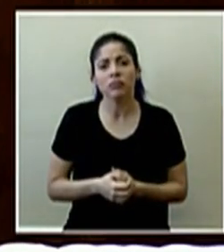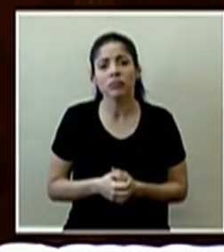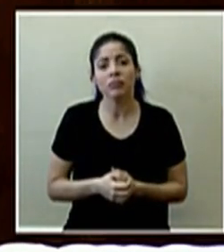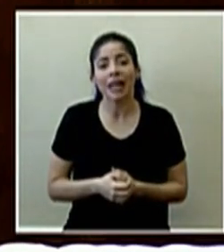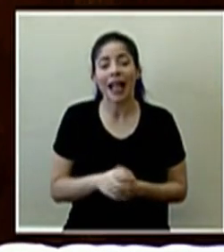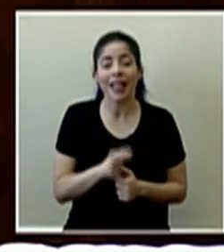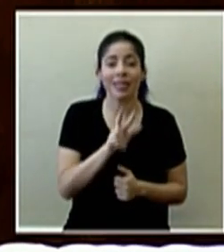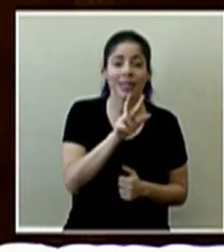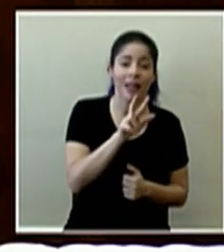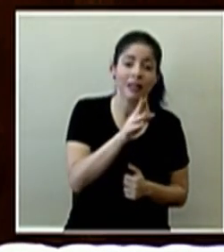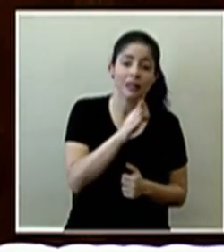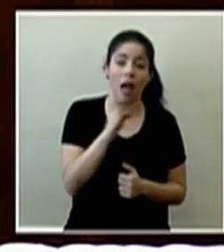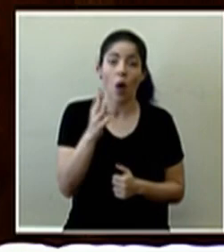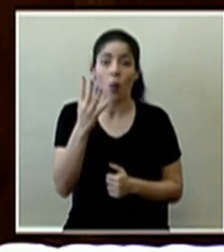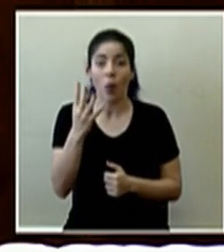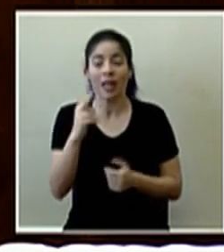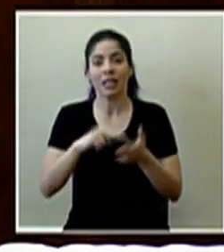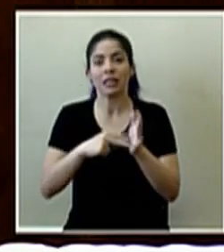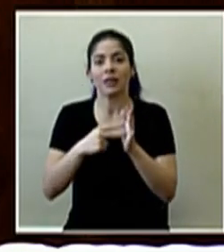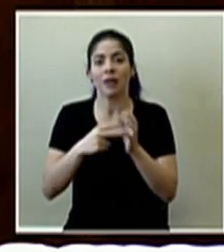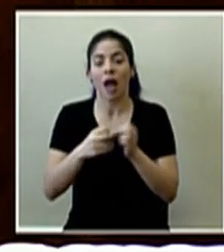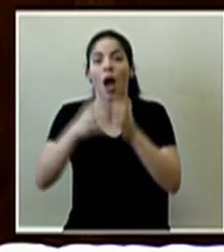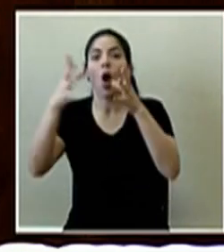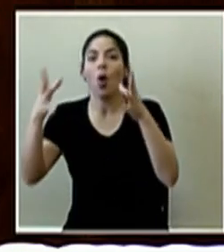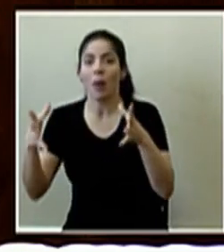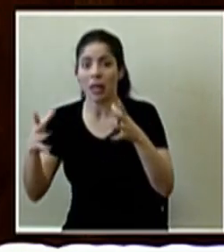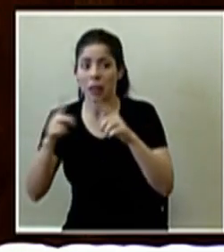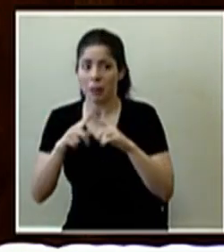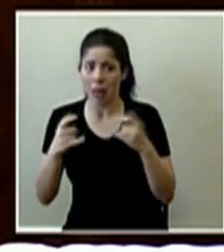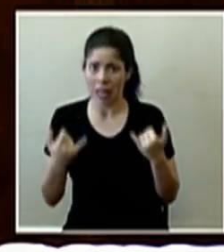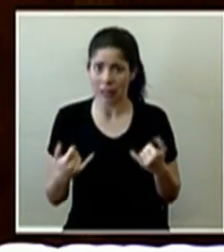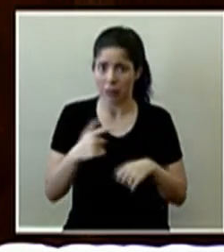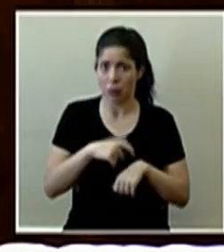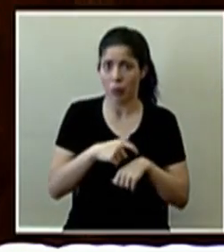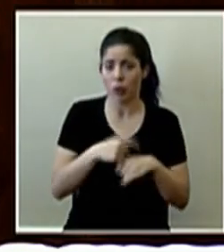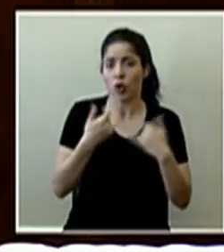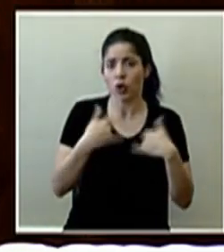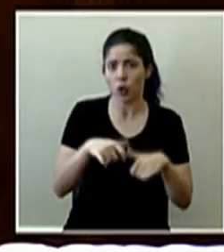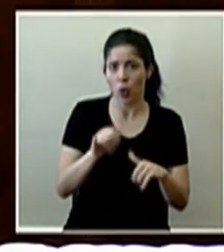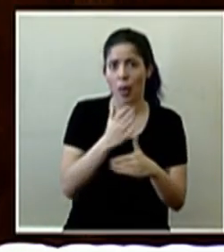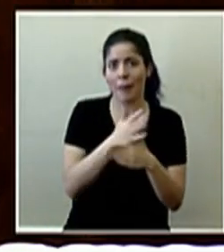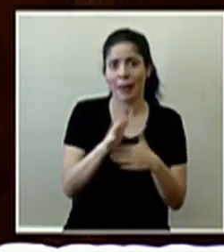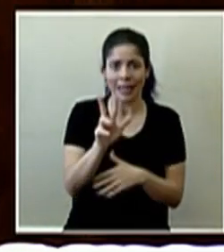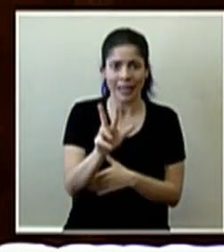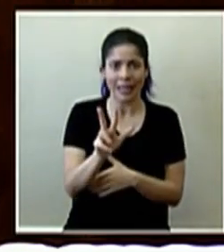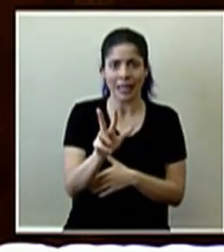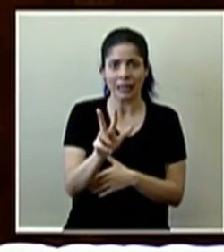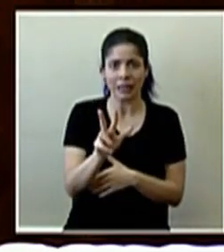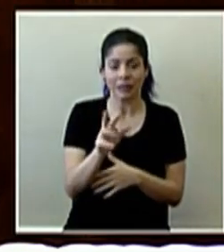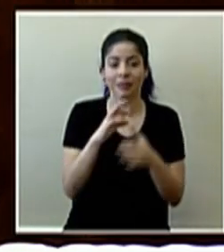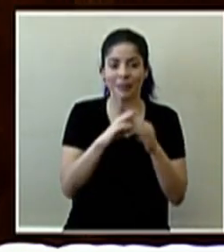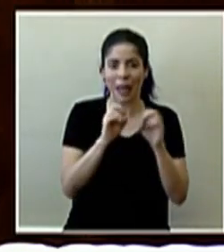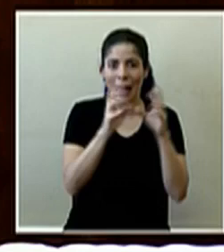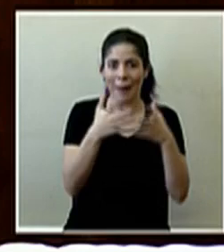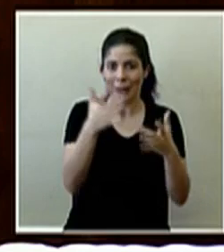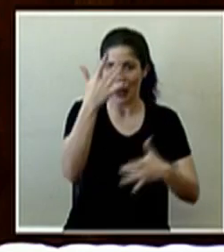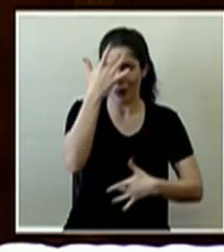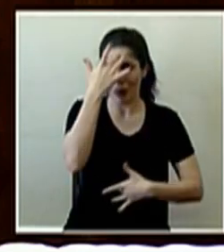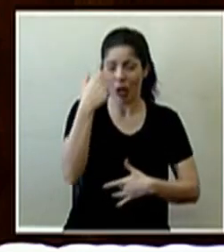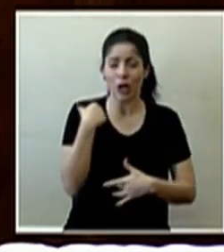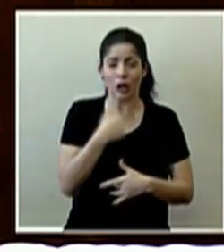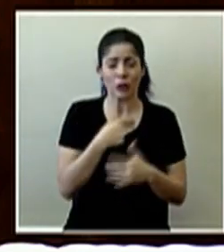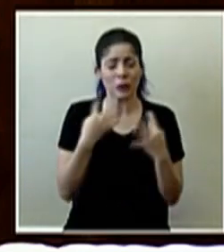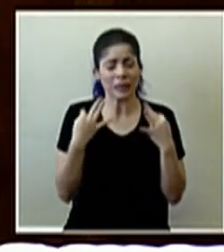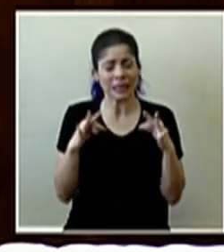Del 3 al 4 es un aumento de casos importante. En este momento estamos en la fase 3 desde el punto de vista epidemiológico y estamos tratando por todos